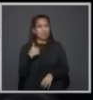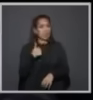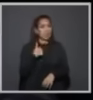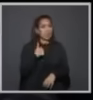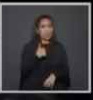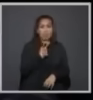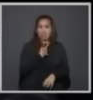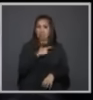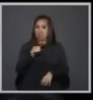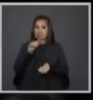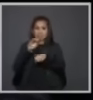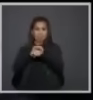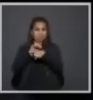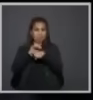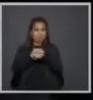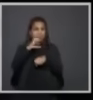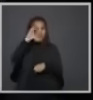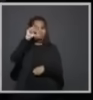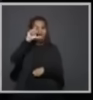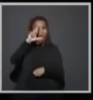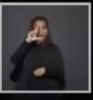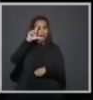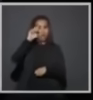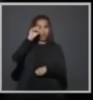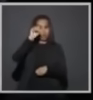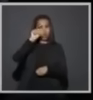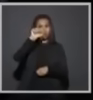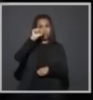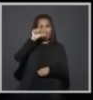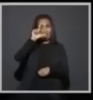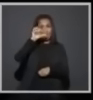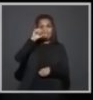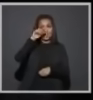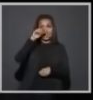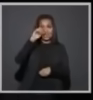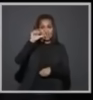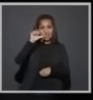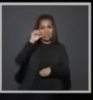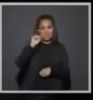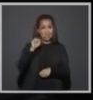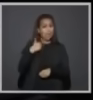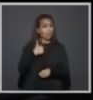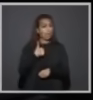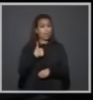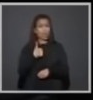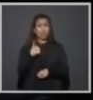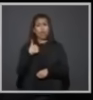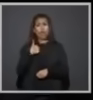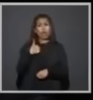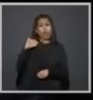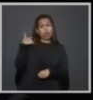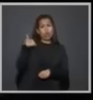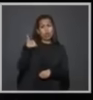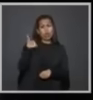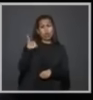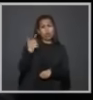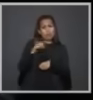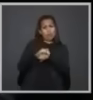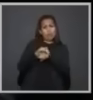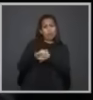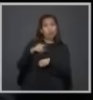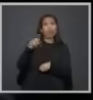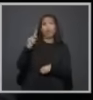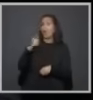También quiero decir que no los veo como enemigos, son mis adversarios. Pero sí tengo